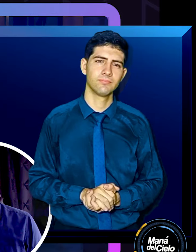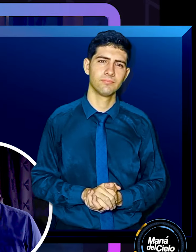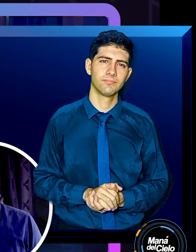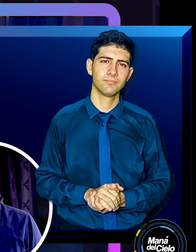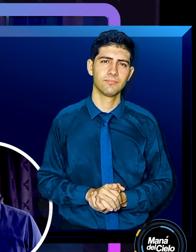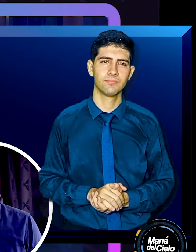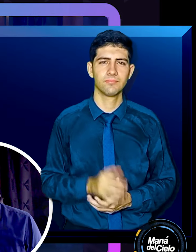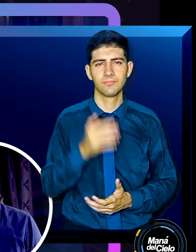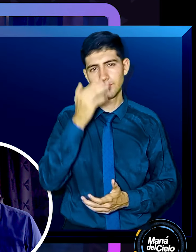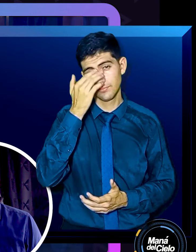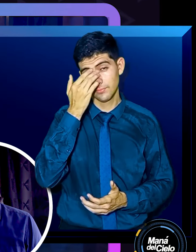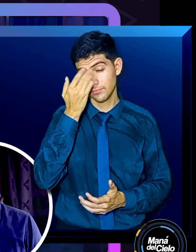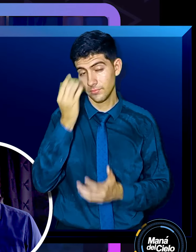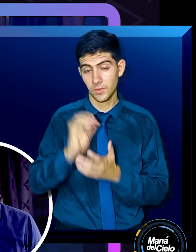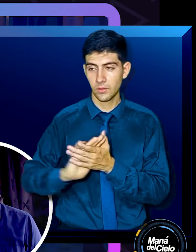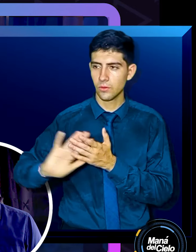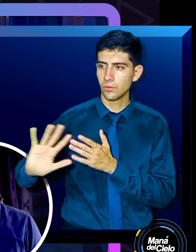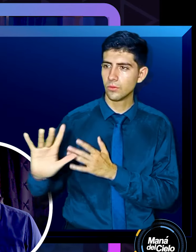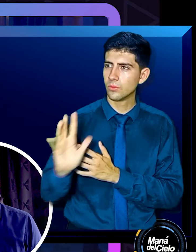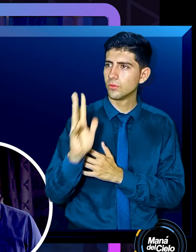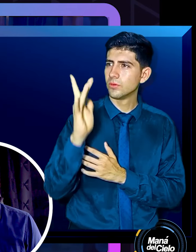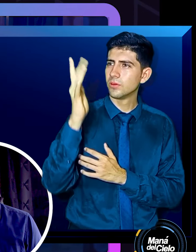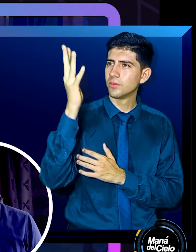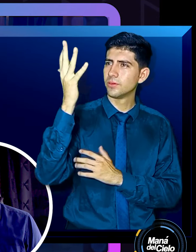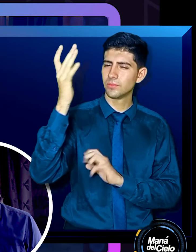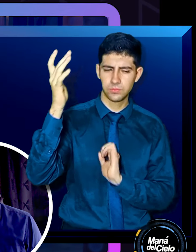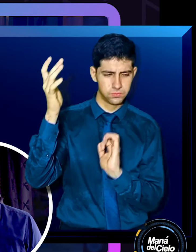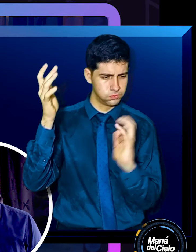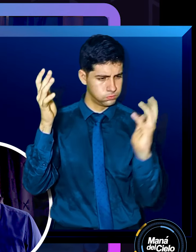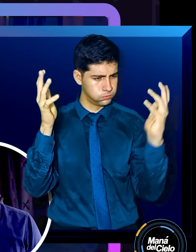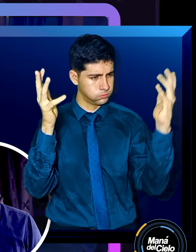Los árboles del campo quisieron elegir un rey.